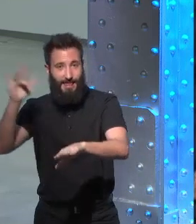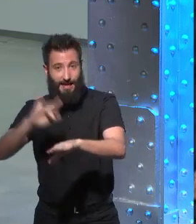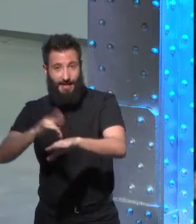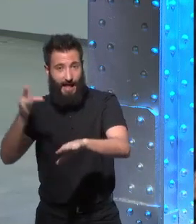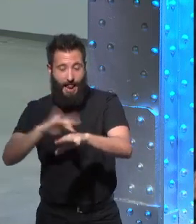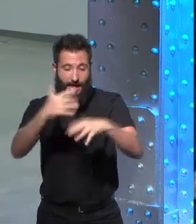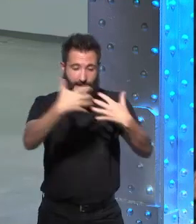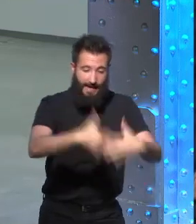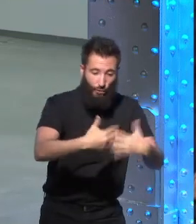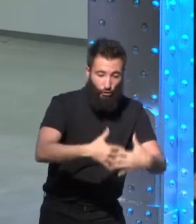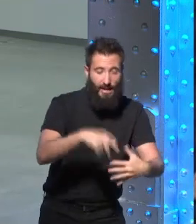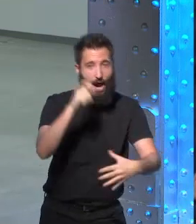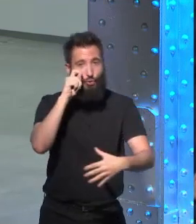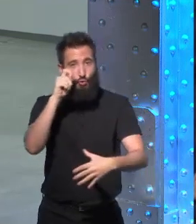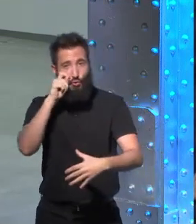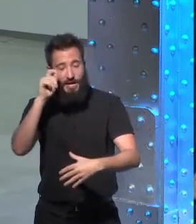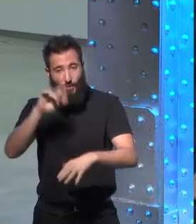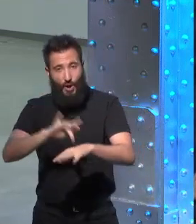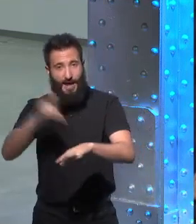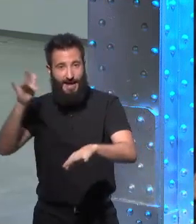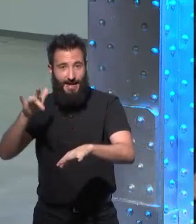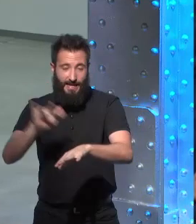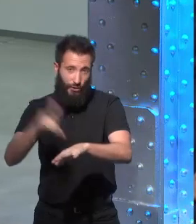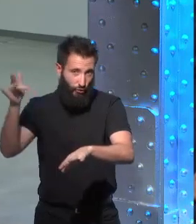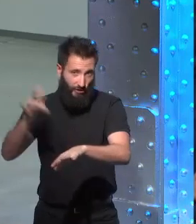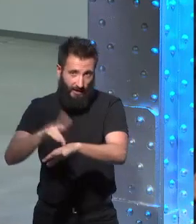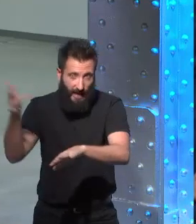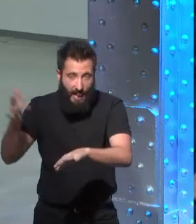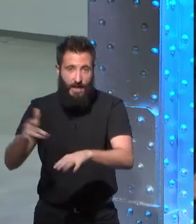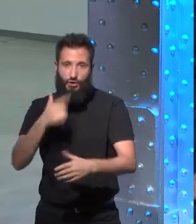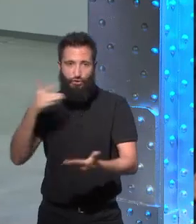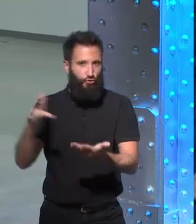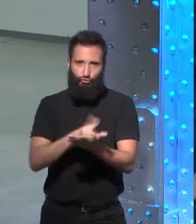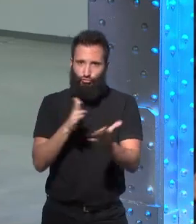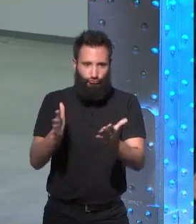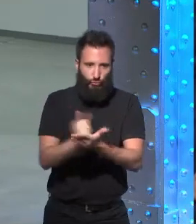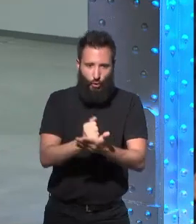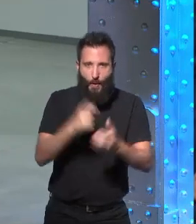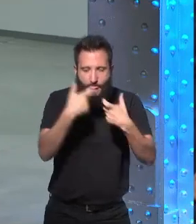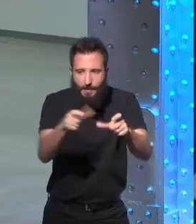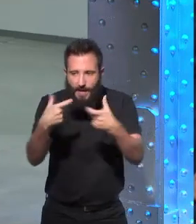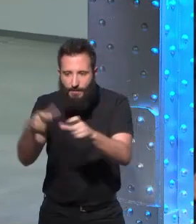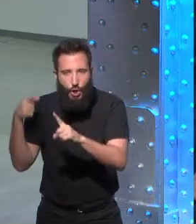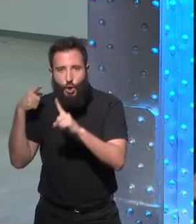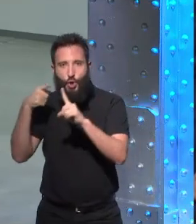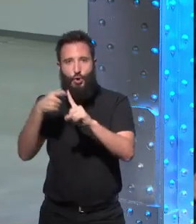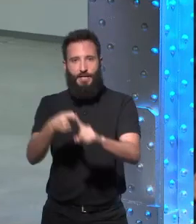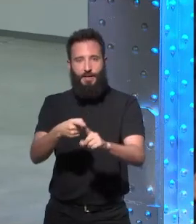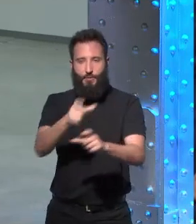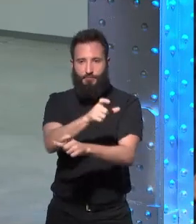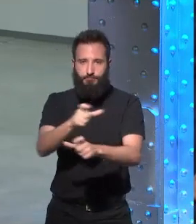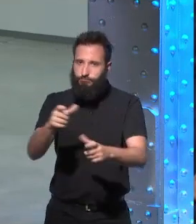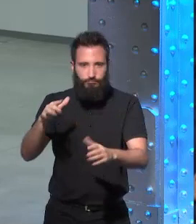Turismo y Agenda Digital. Lo cual ya conlleva una Secretaría de Estado y conlleva todo un departamento gubernamental destinado a